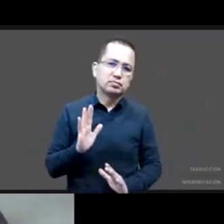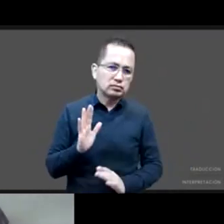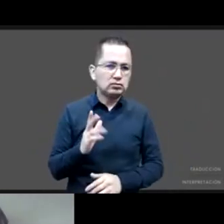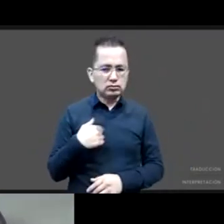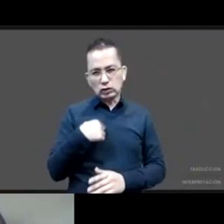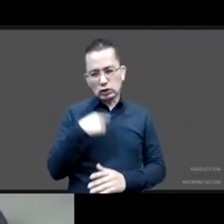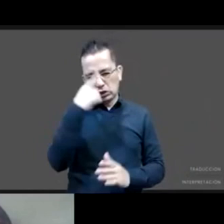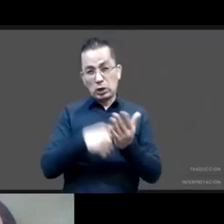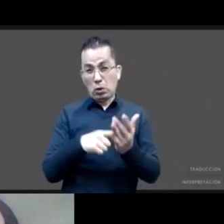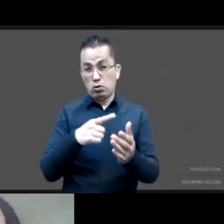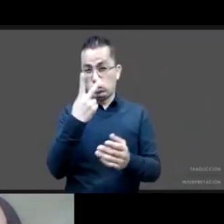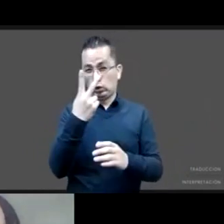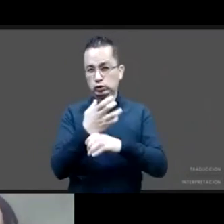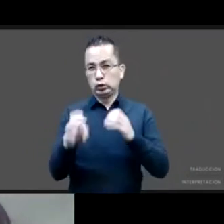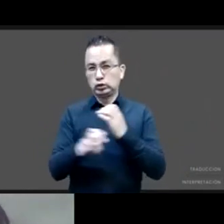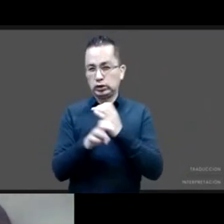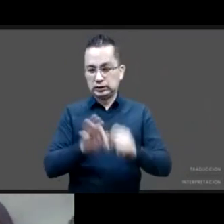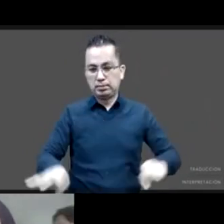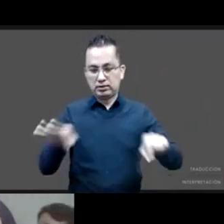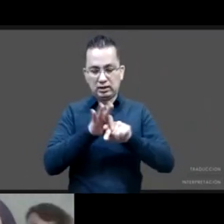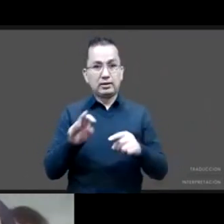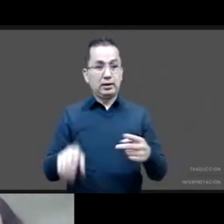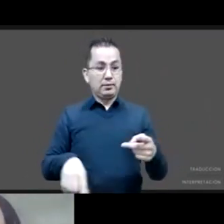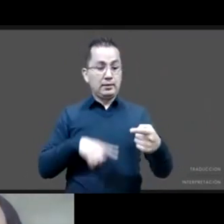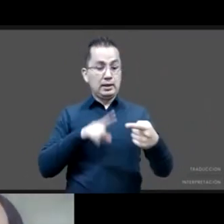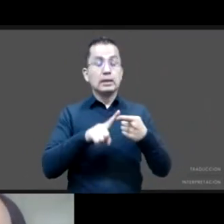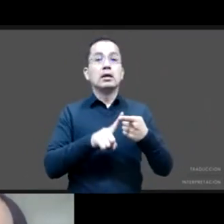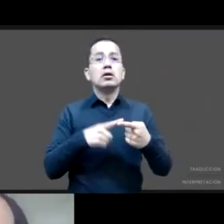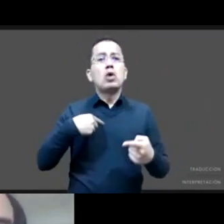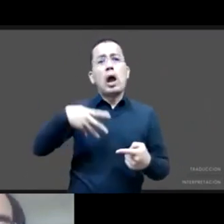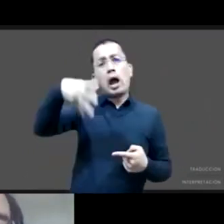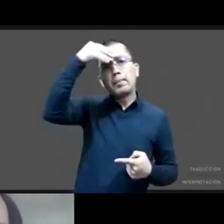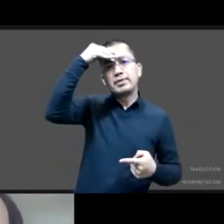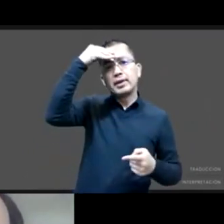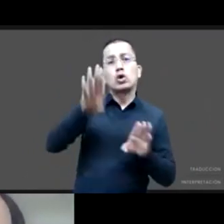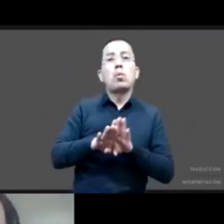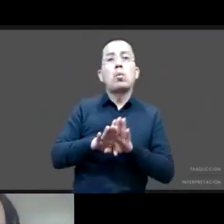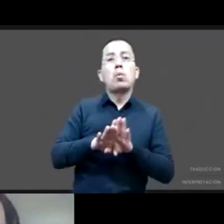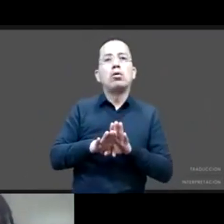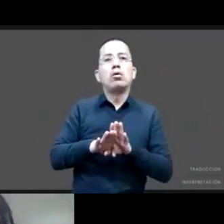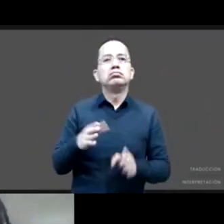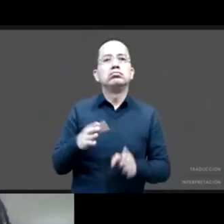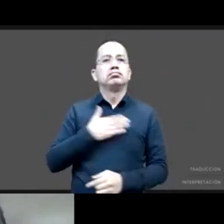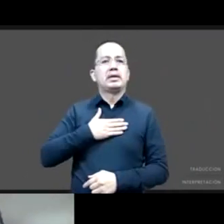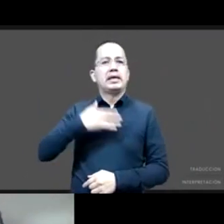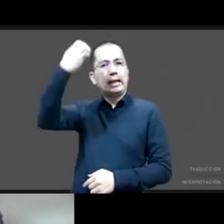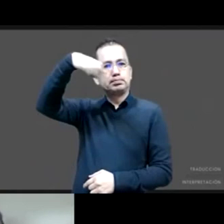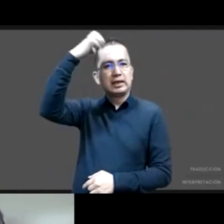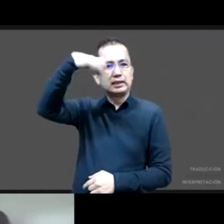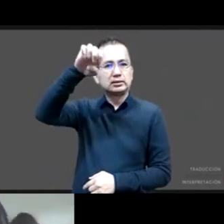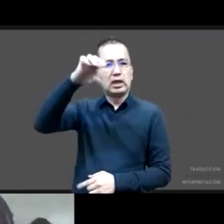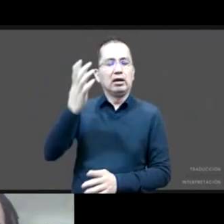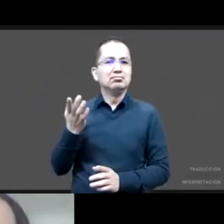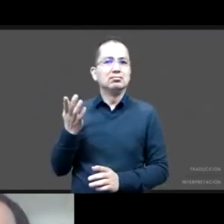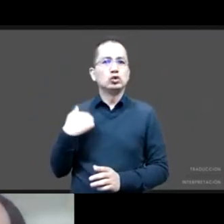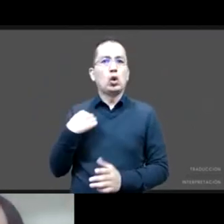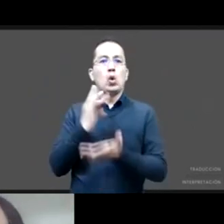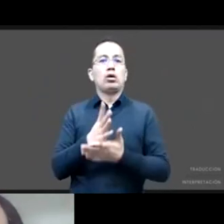aprende de la experiencia y no solo de la vivencia y que se aprende en la realidad y no en la teoría o sea